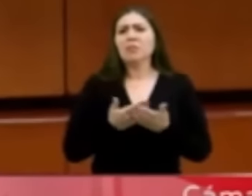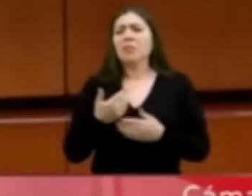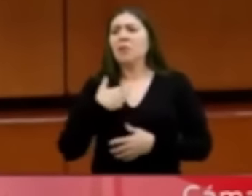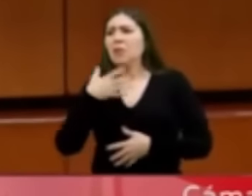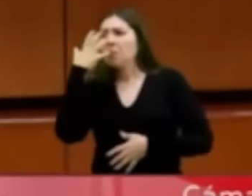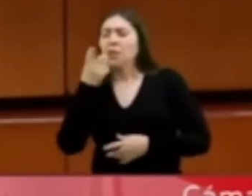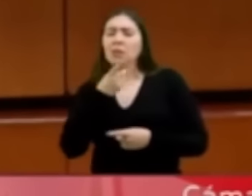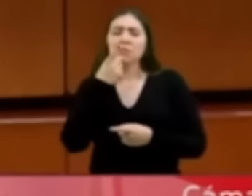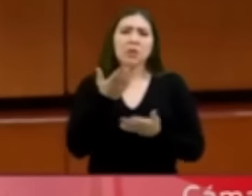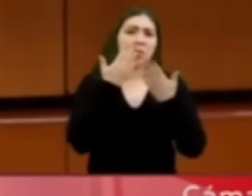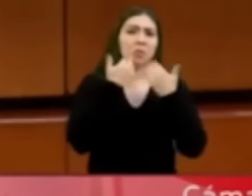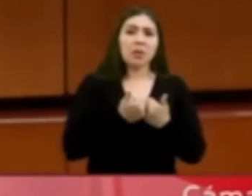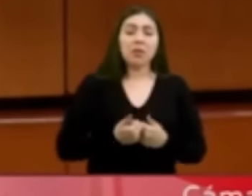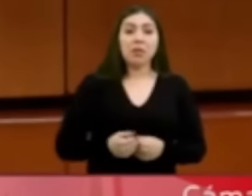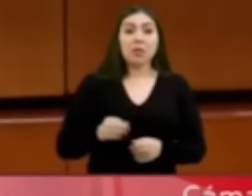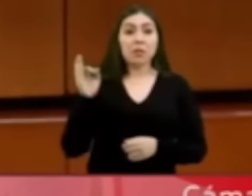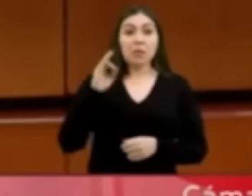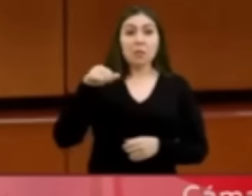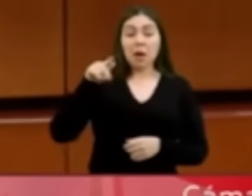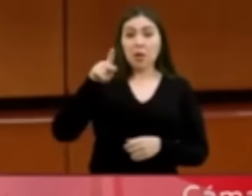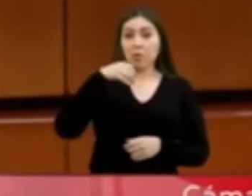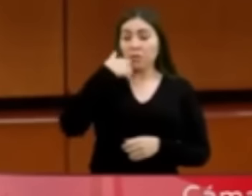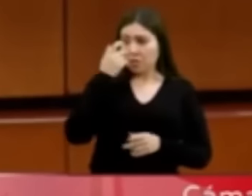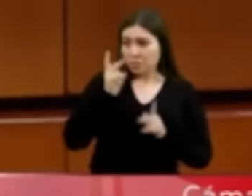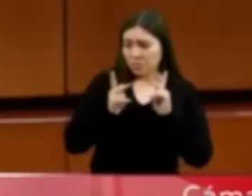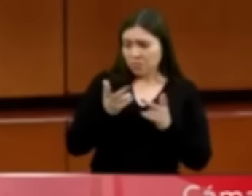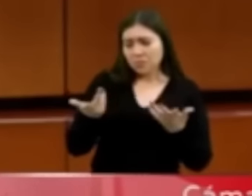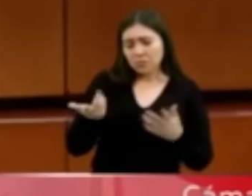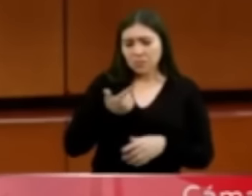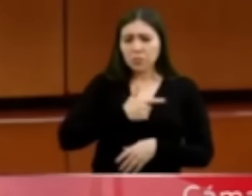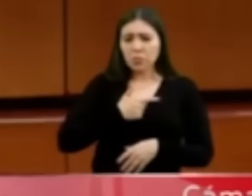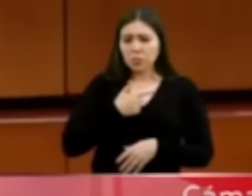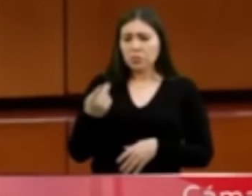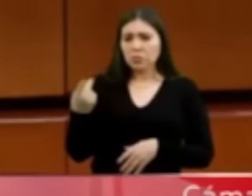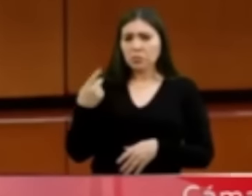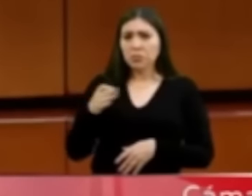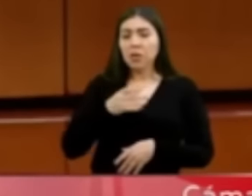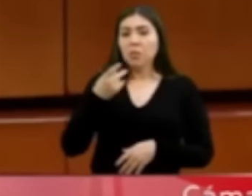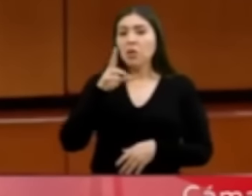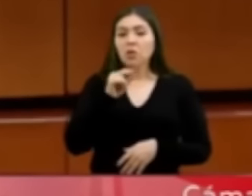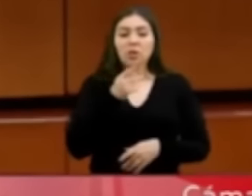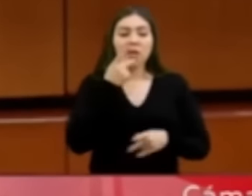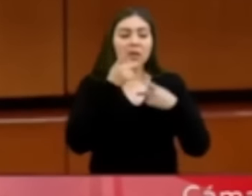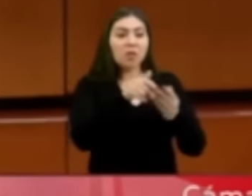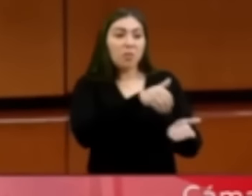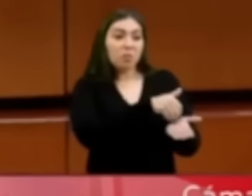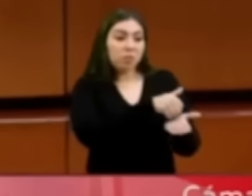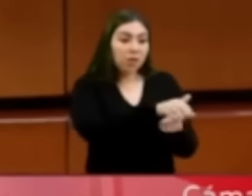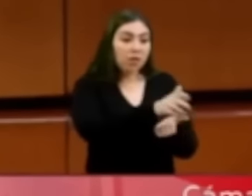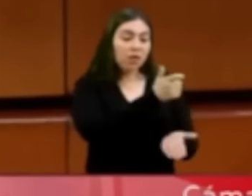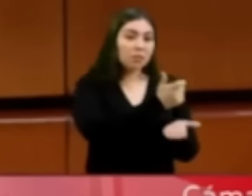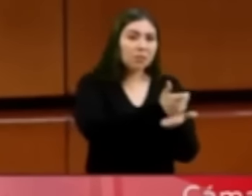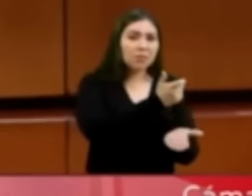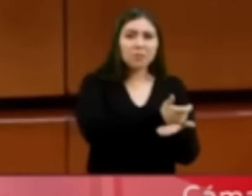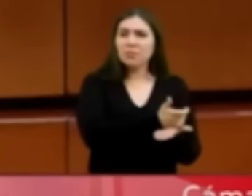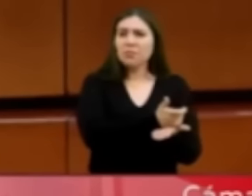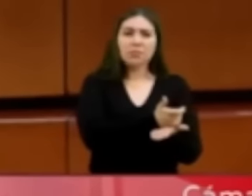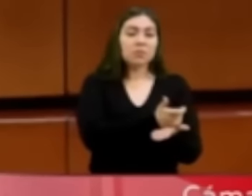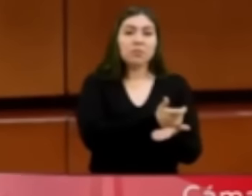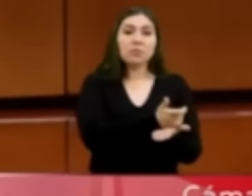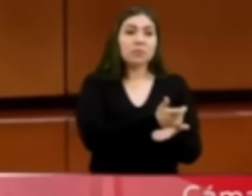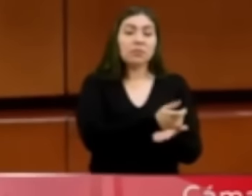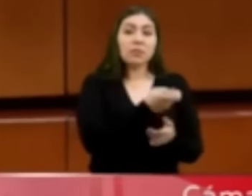Si Marco quiere hablar de este tema, encantado de la vida hacerlo, pero no con amenazas de expulsión, no con amenazas de este tipo. Nosotros a eso